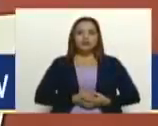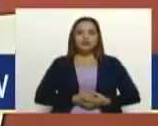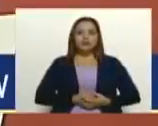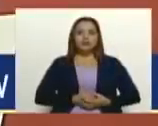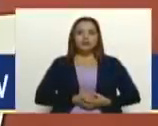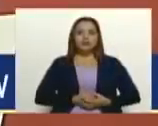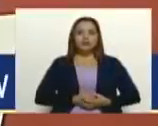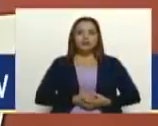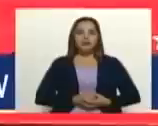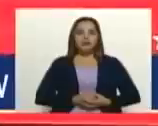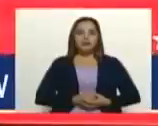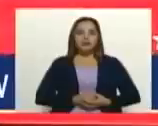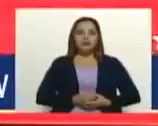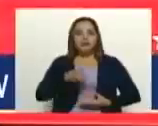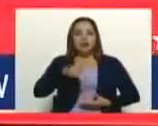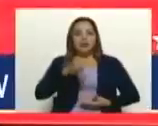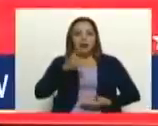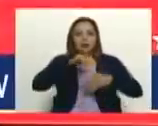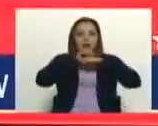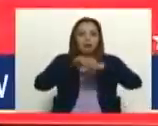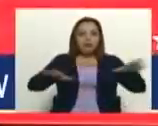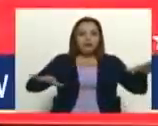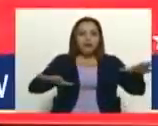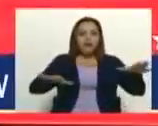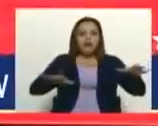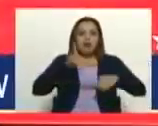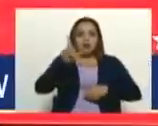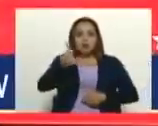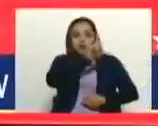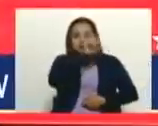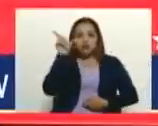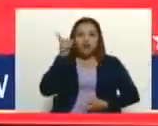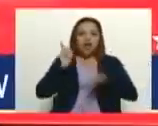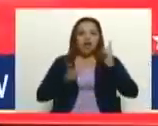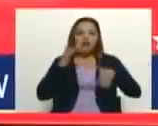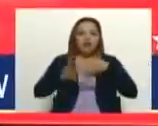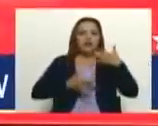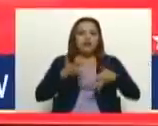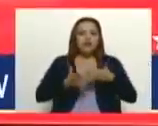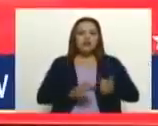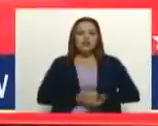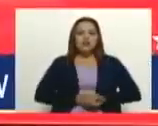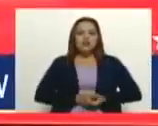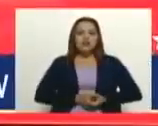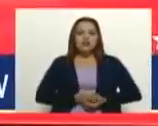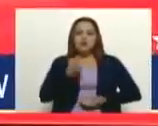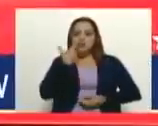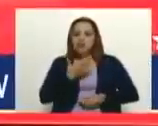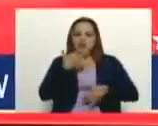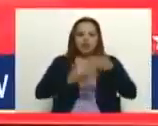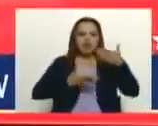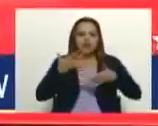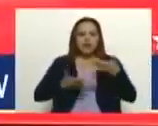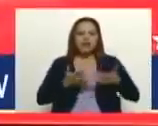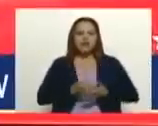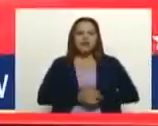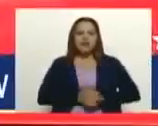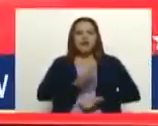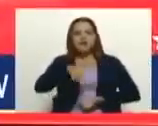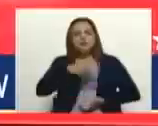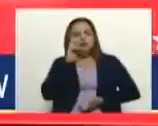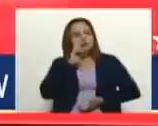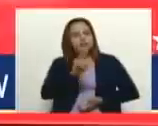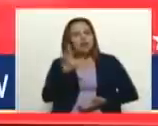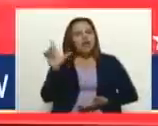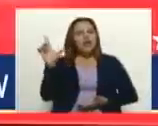Estuvimos el despliegue del PSUV en algunos estados, actos muy bonitos. Pudimos ver en Lara un